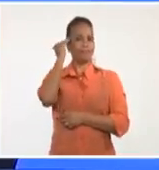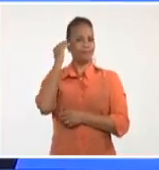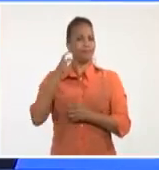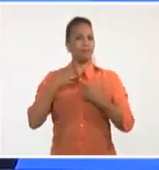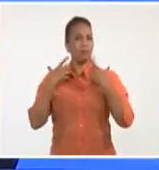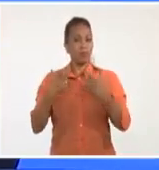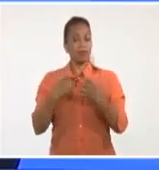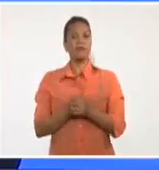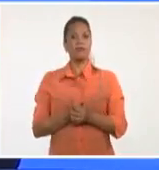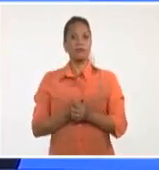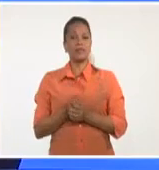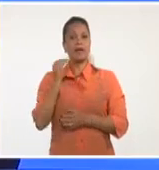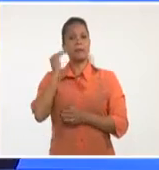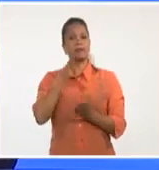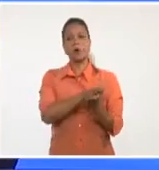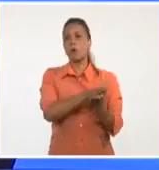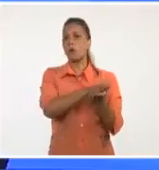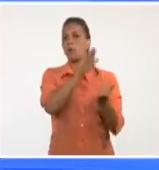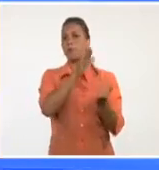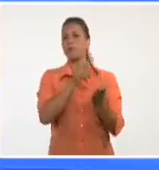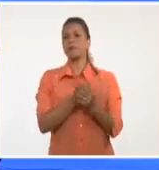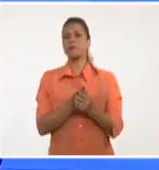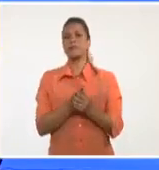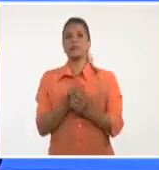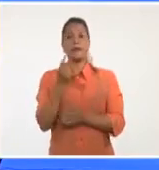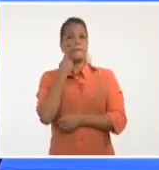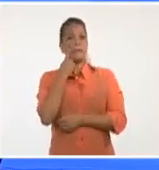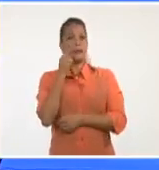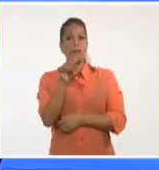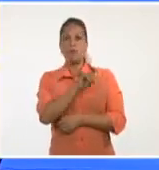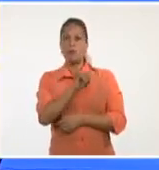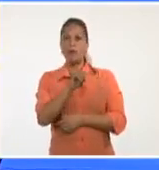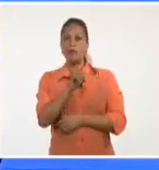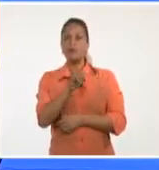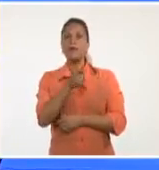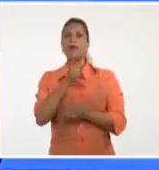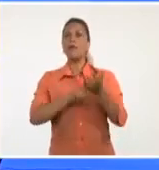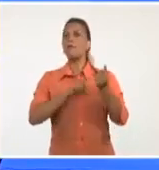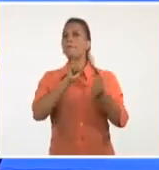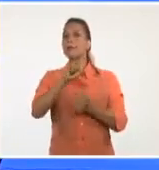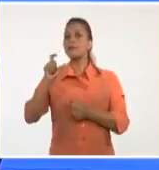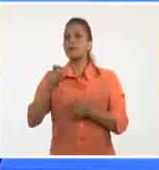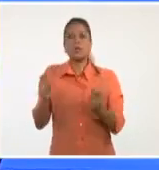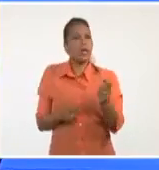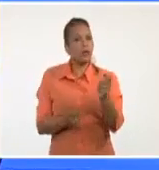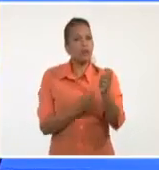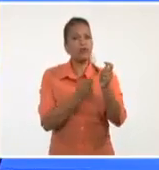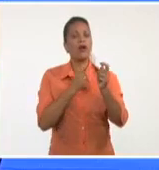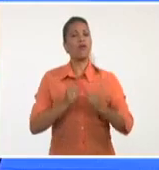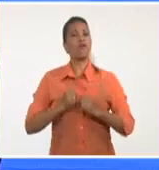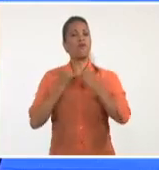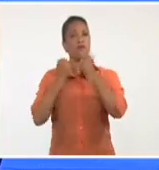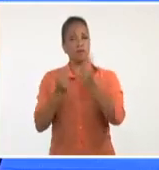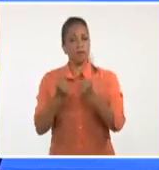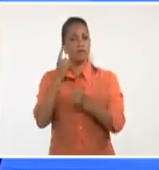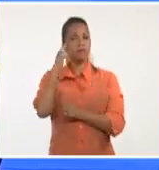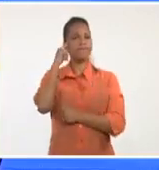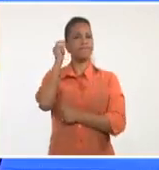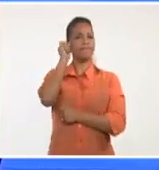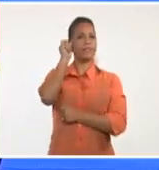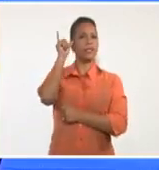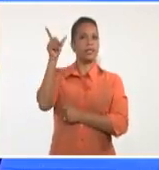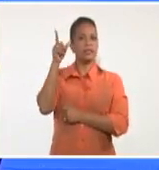capacidad y compromiso. Y vemos sobre todo a un partido que se ha enfrentado con firmeza y sabiduría